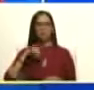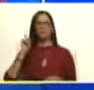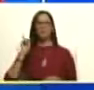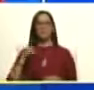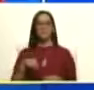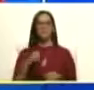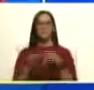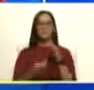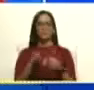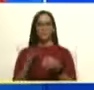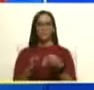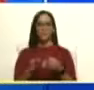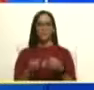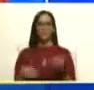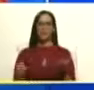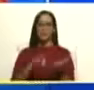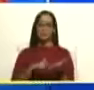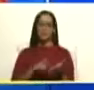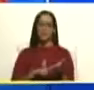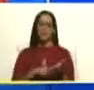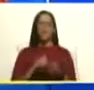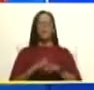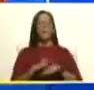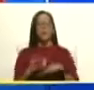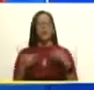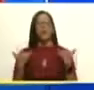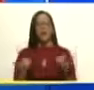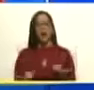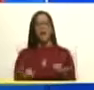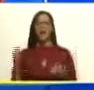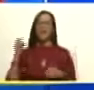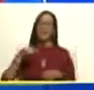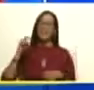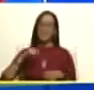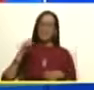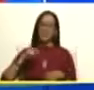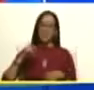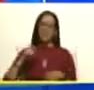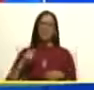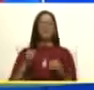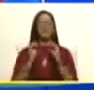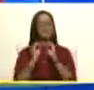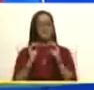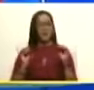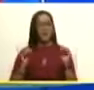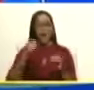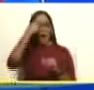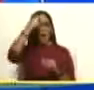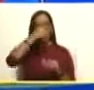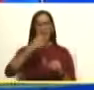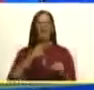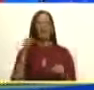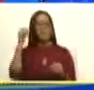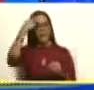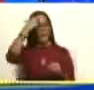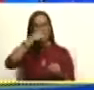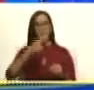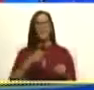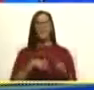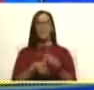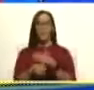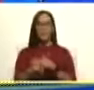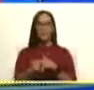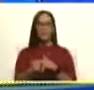se ha explicado suficientemente por qué ahora la necesidad de convocar al pueblo para que el pueblo vaya